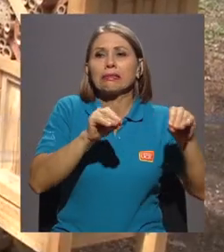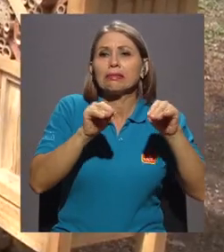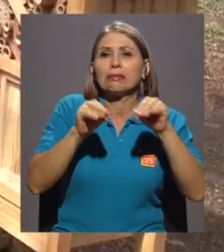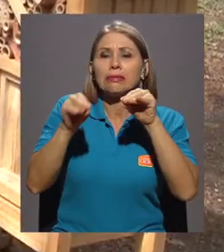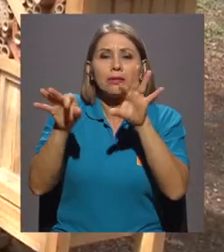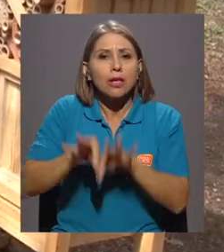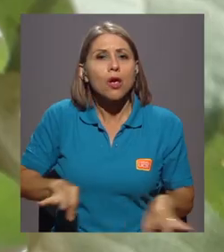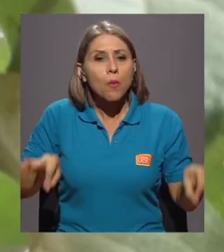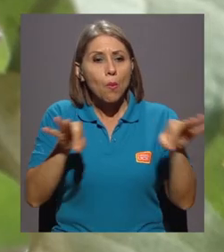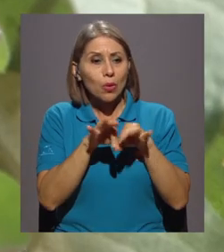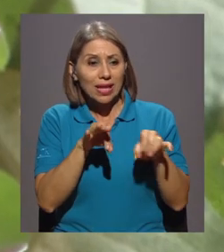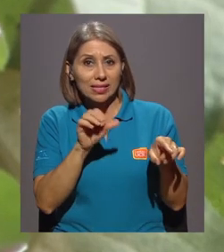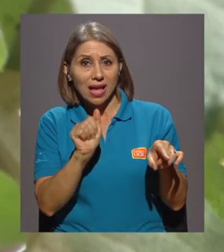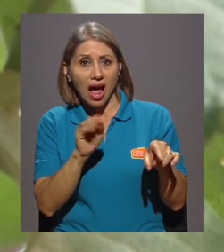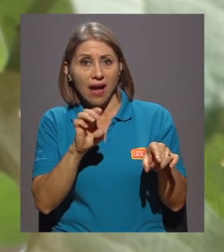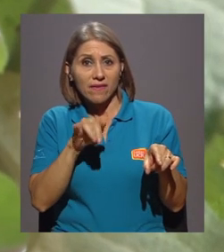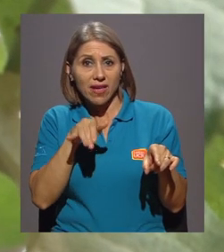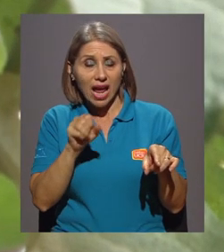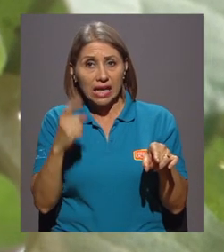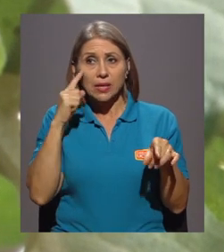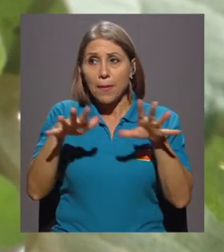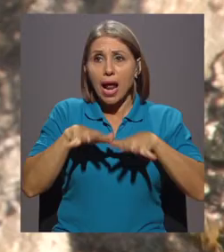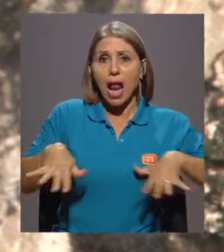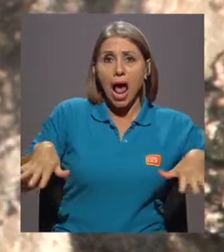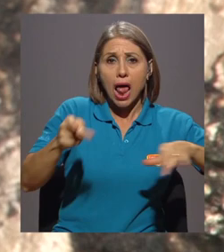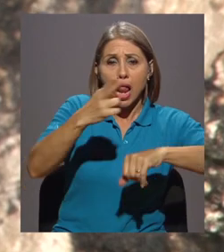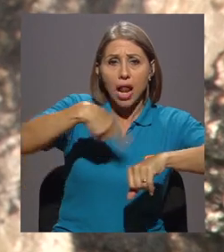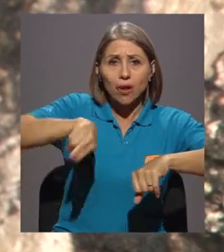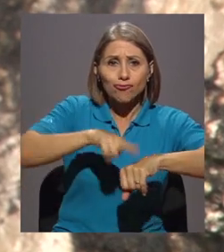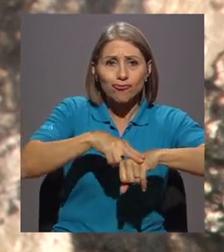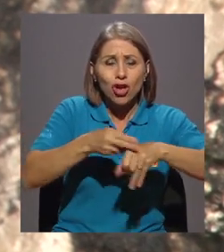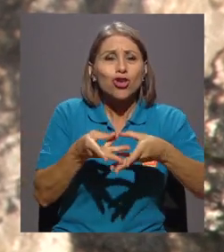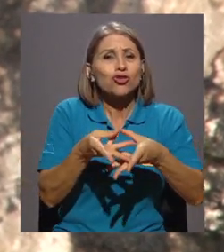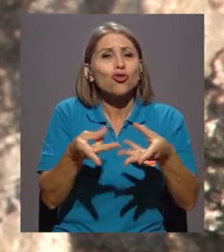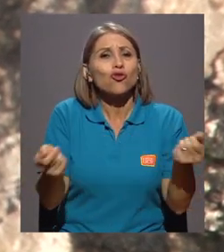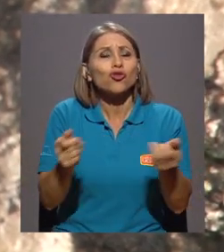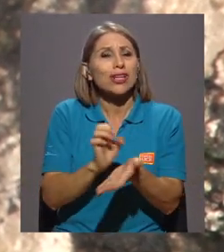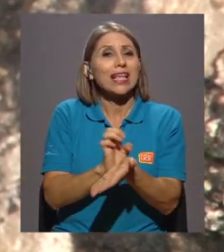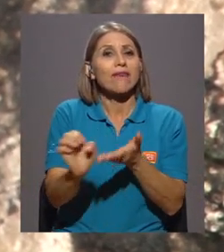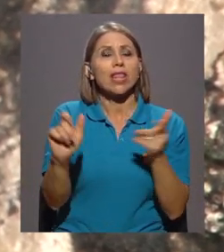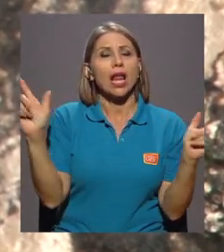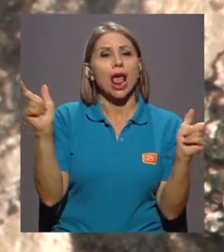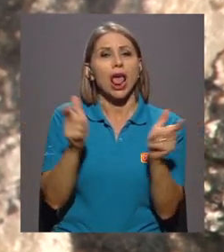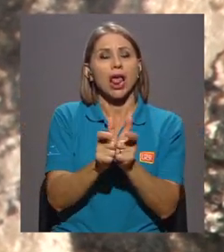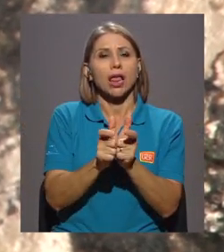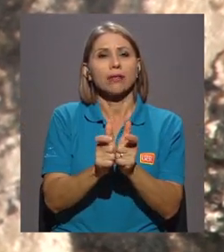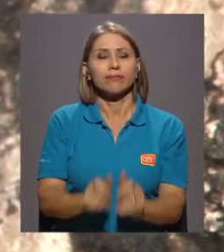sobre la importancia de estos insectos en el ecosistema y las soluciones para evitar su extinción.